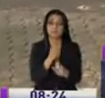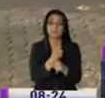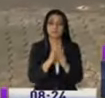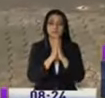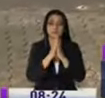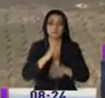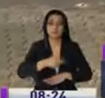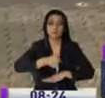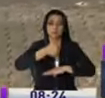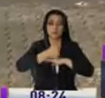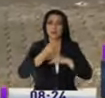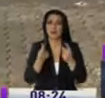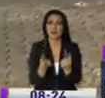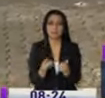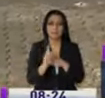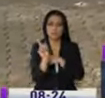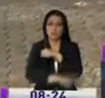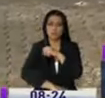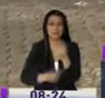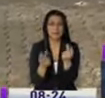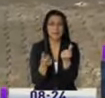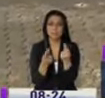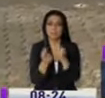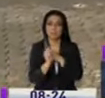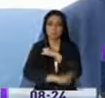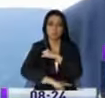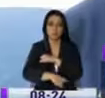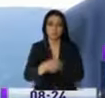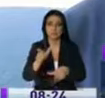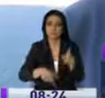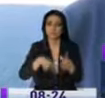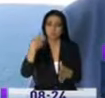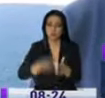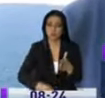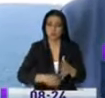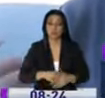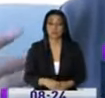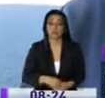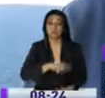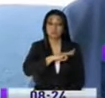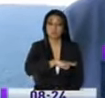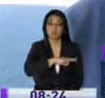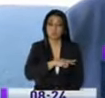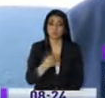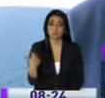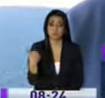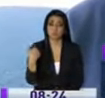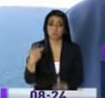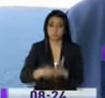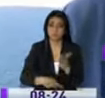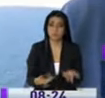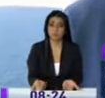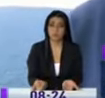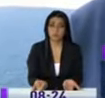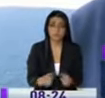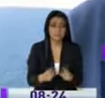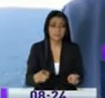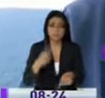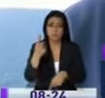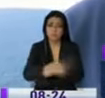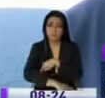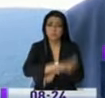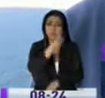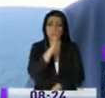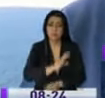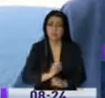autoridades se ejecuten las sanciones para los responsables. El municipio tiene establecido multas y todo eso, pero no ejecutan, no hacen